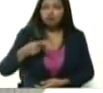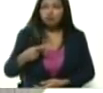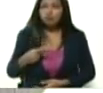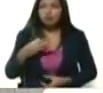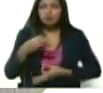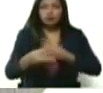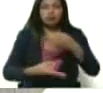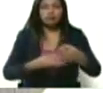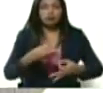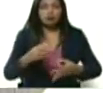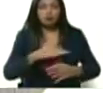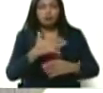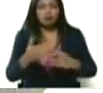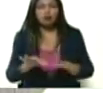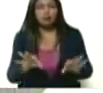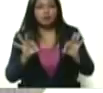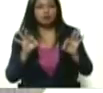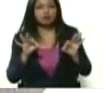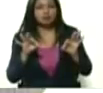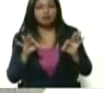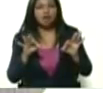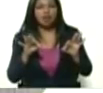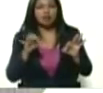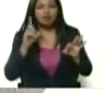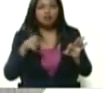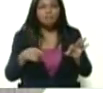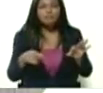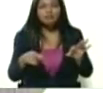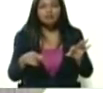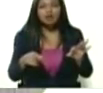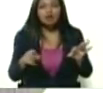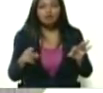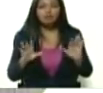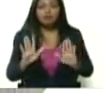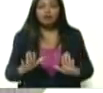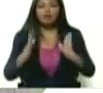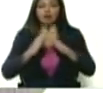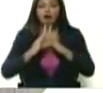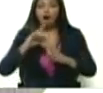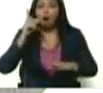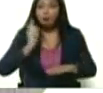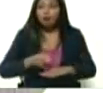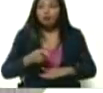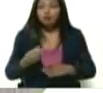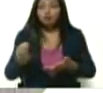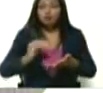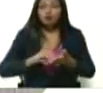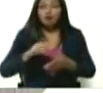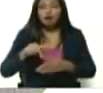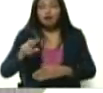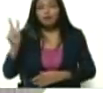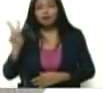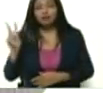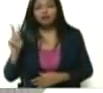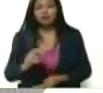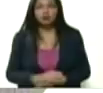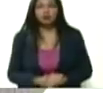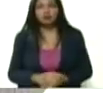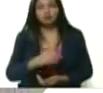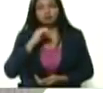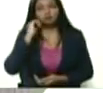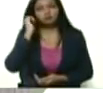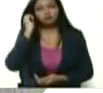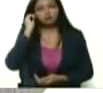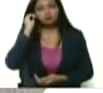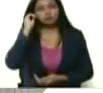los planes especiales de cuarentena obligatoria de los compatriotas que están regresando a Venezuela, ha